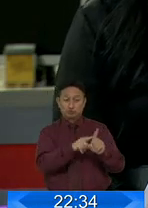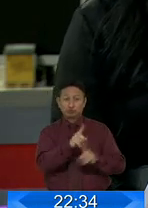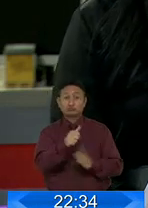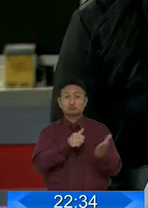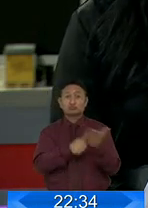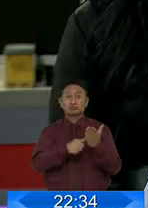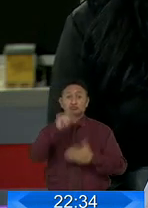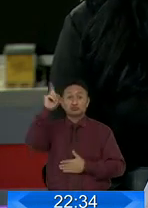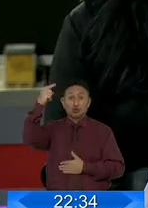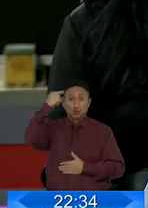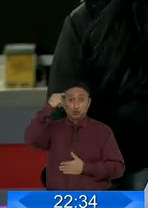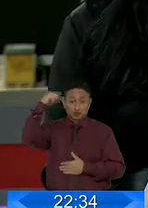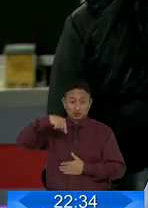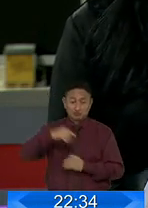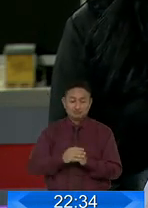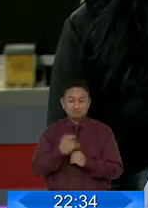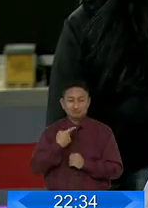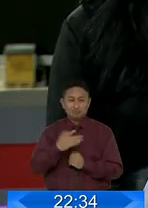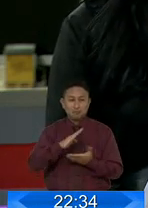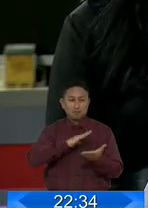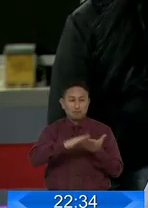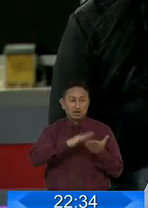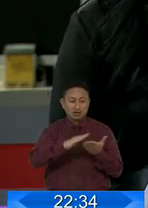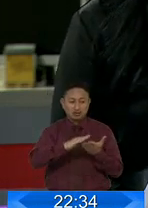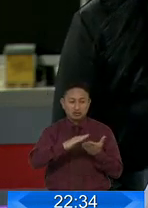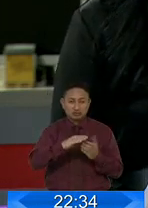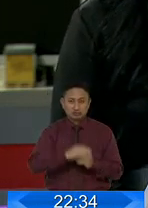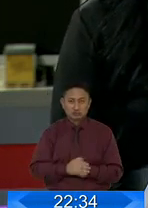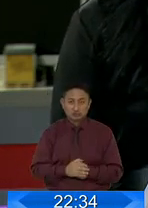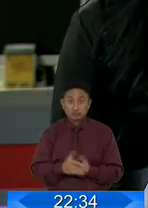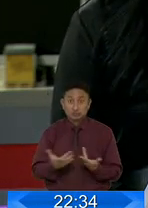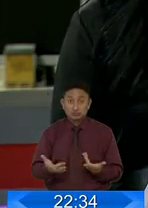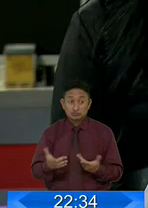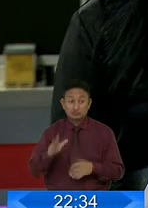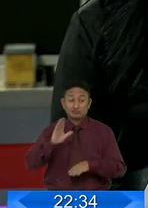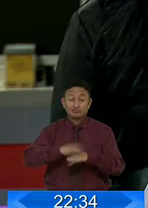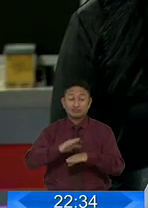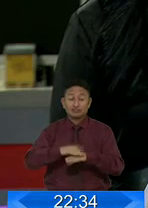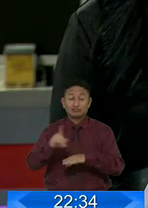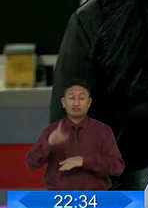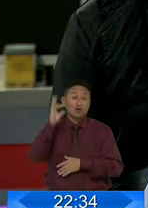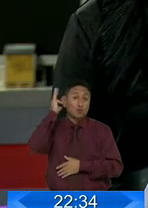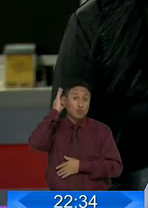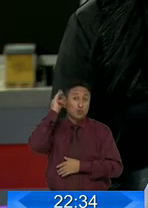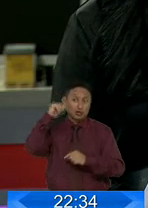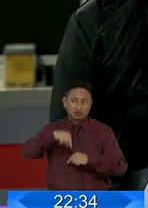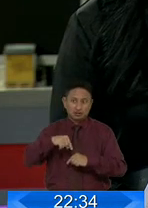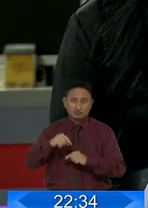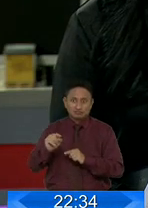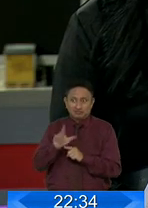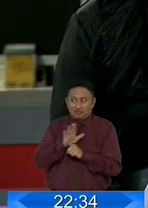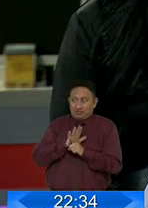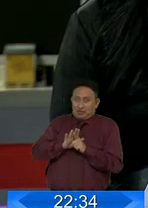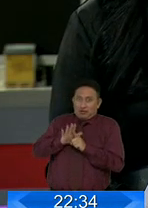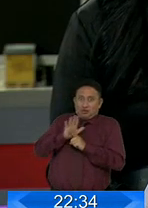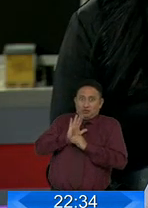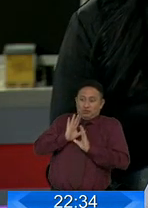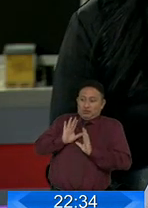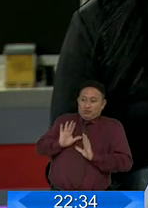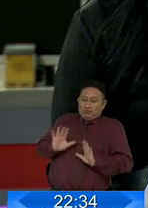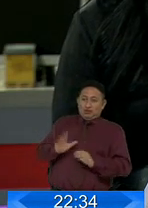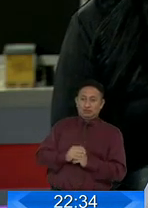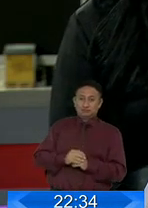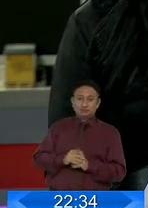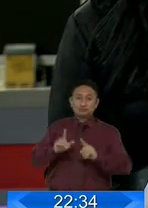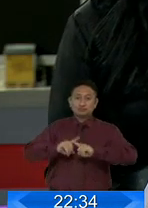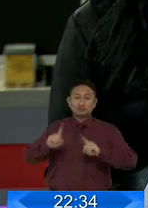Gobierno, María Paula Romo, pidió disculpas en nombre de la institución. Esto debido a que la ciudadana se sintió acosada. Además,